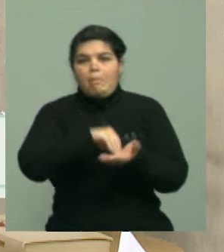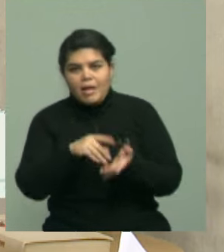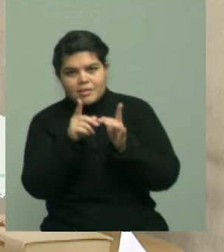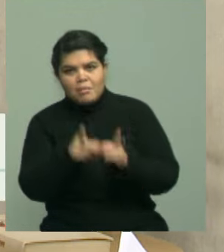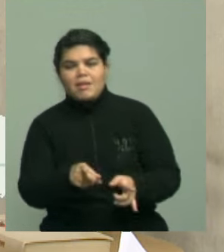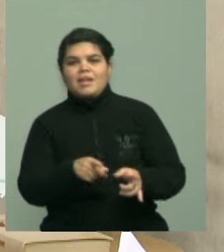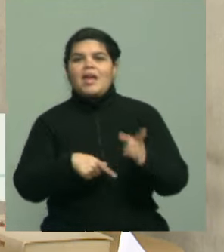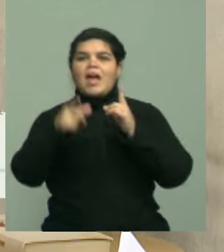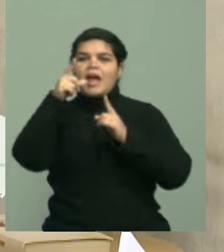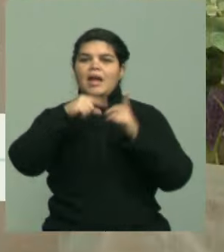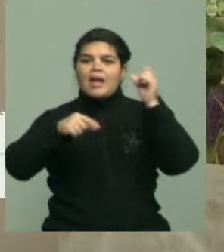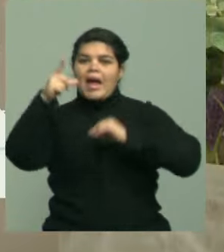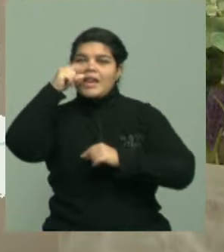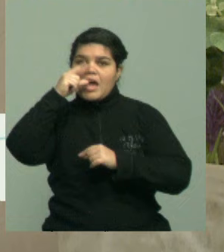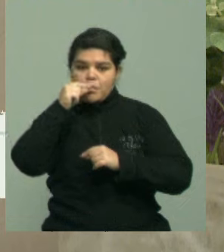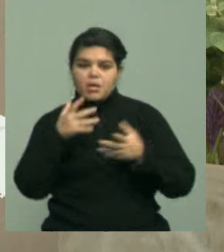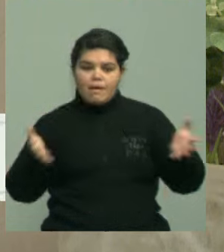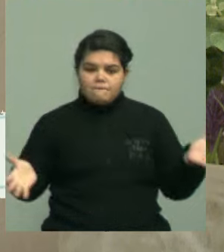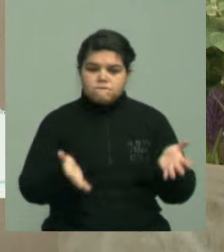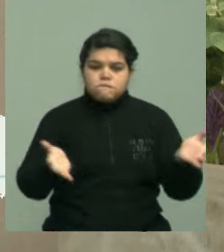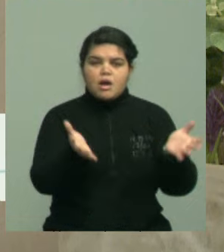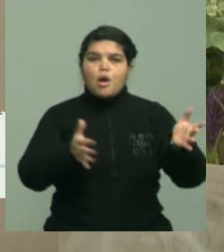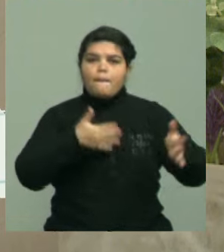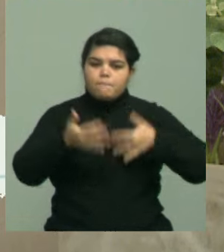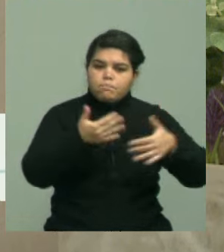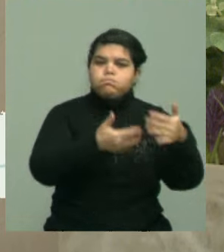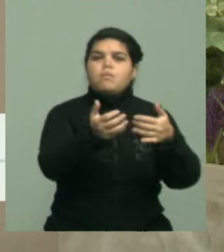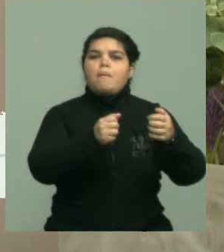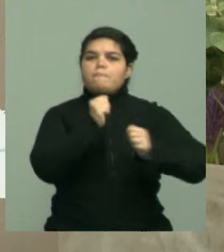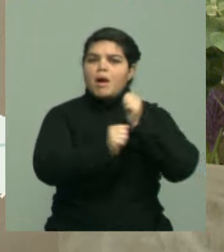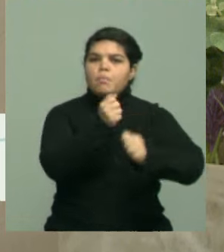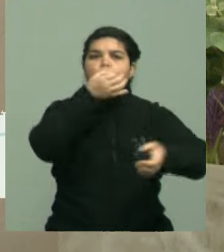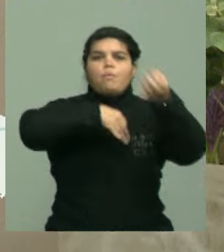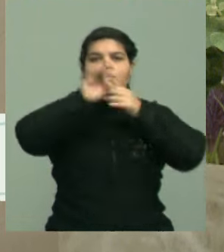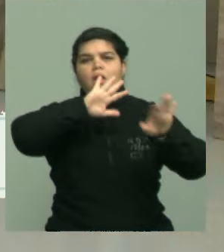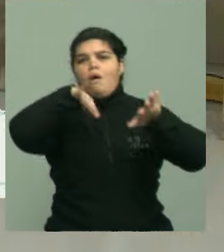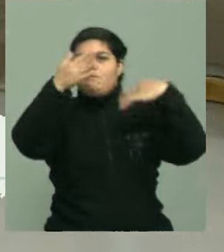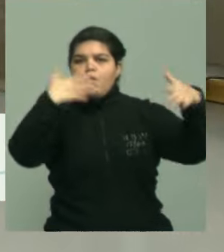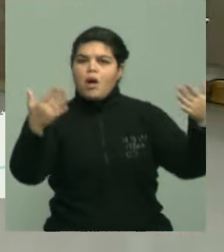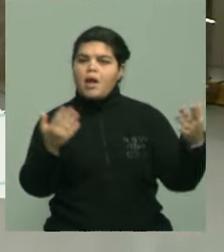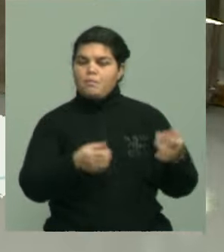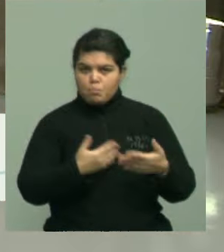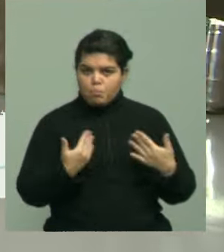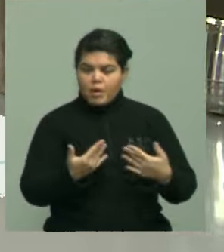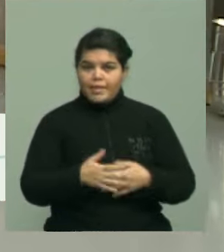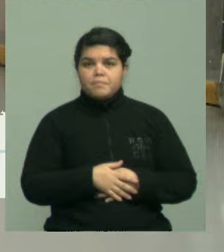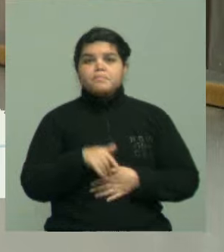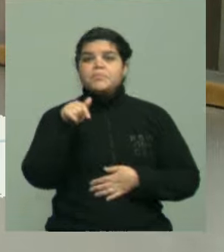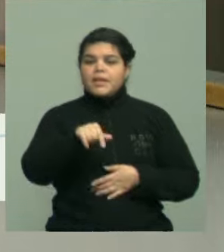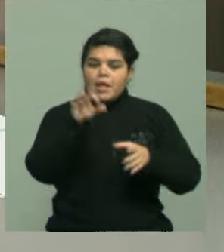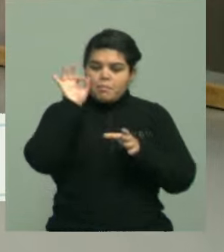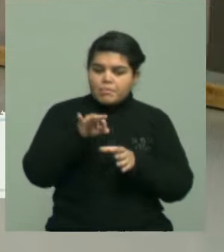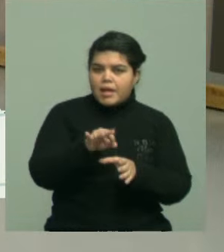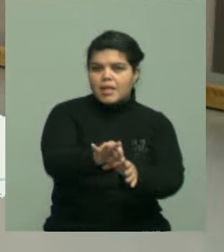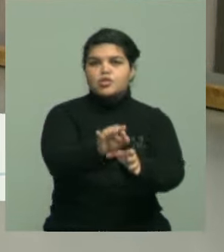vista, desaprovechada. Claro, y con obviamente con el objetivo de que crezca en la provincia de Mendoza. Sí, porque da mano de obra, da trabajo,